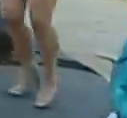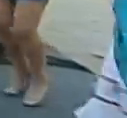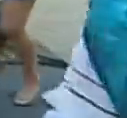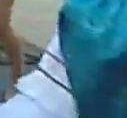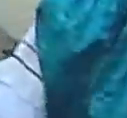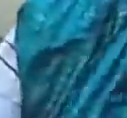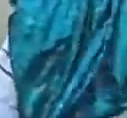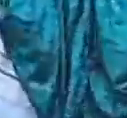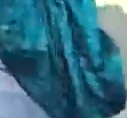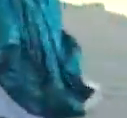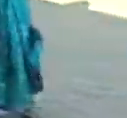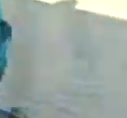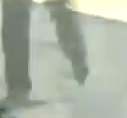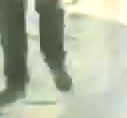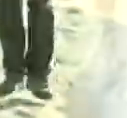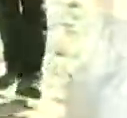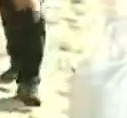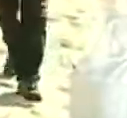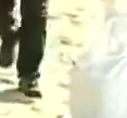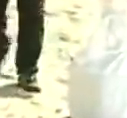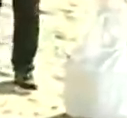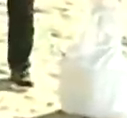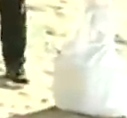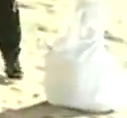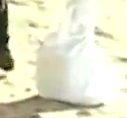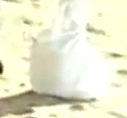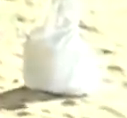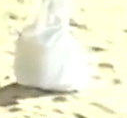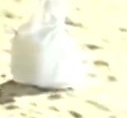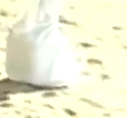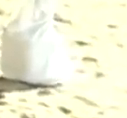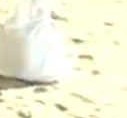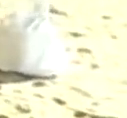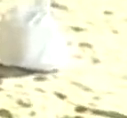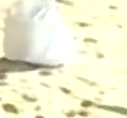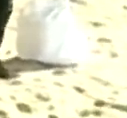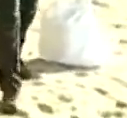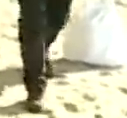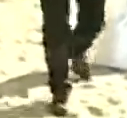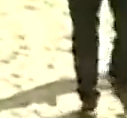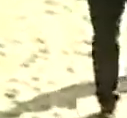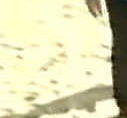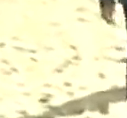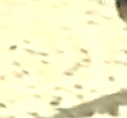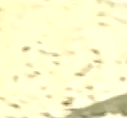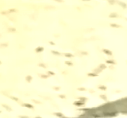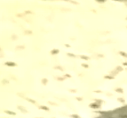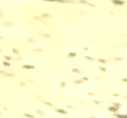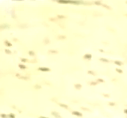algarabía! ¡Turistas embelesados mirando la fantasía! ¡Y un coro que va a cantar!